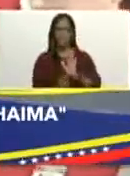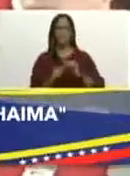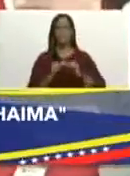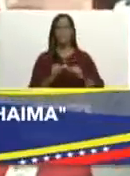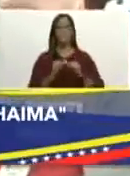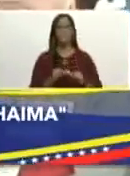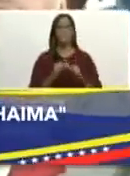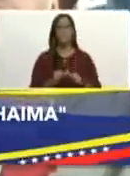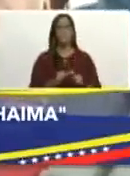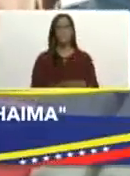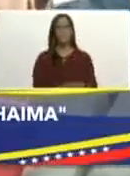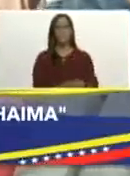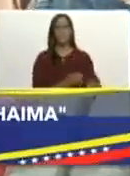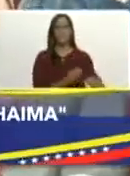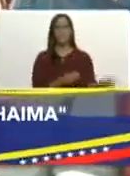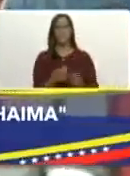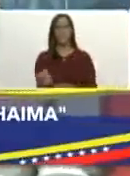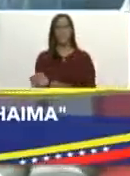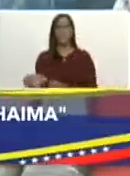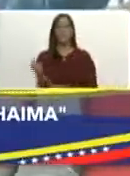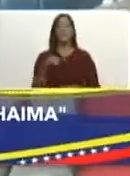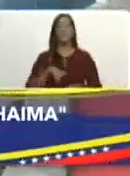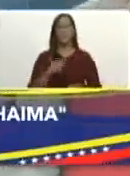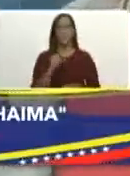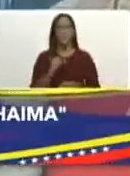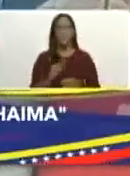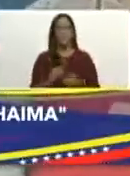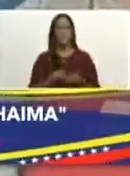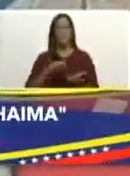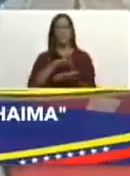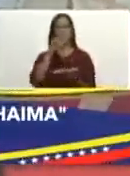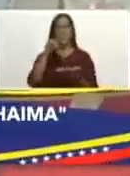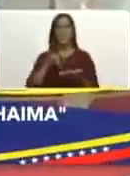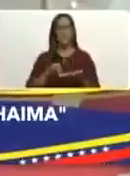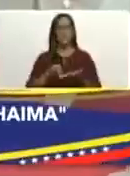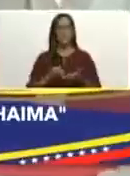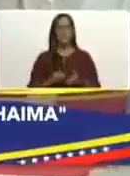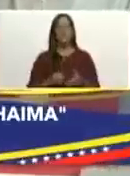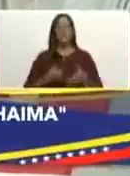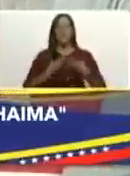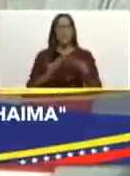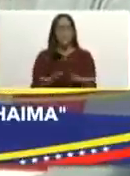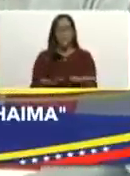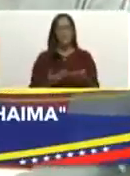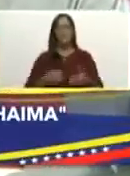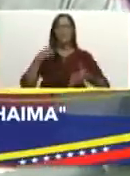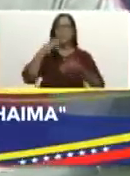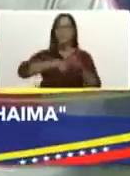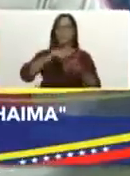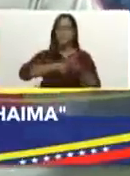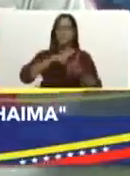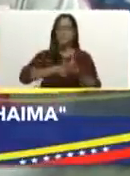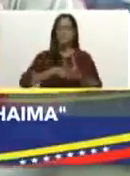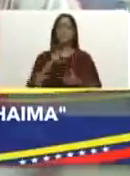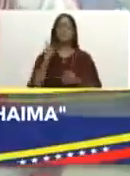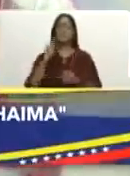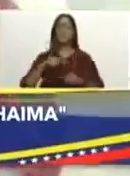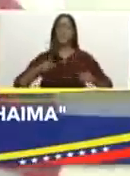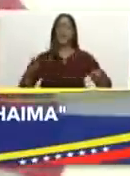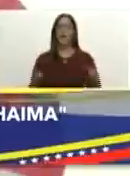Pero también, mi comandante, podemos decir que a nivel nacional hemos venido dando una gran batalla, pero una gran